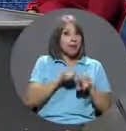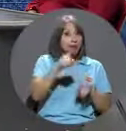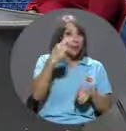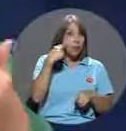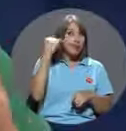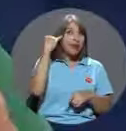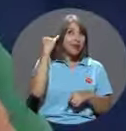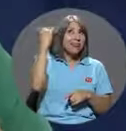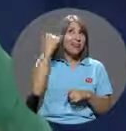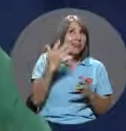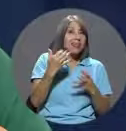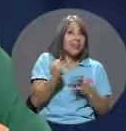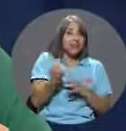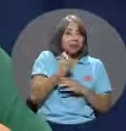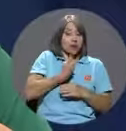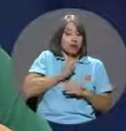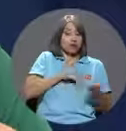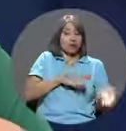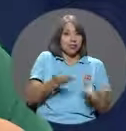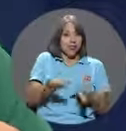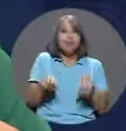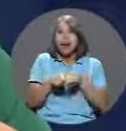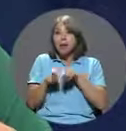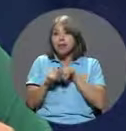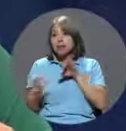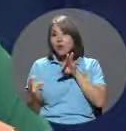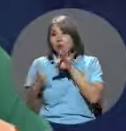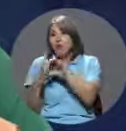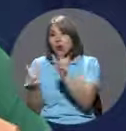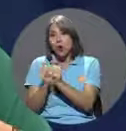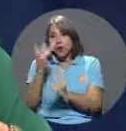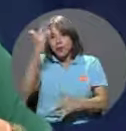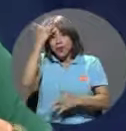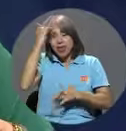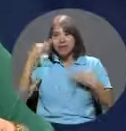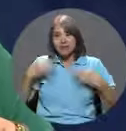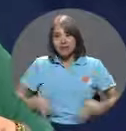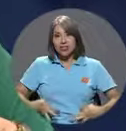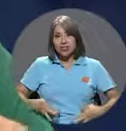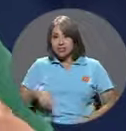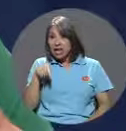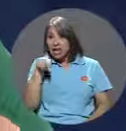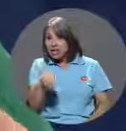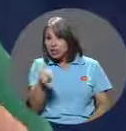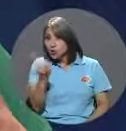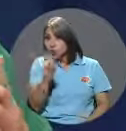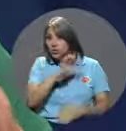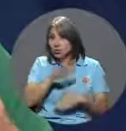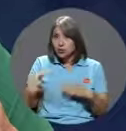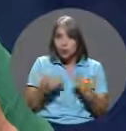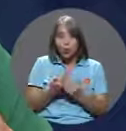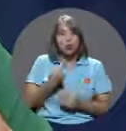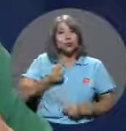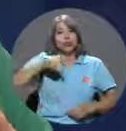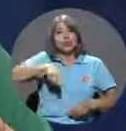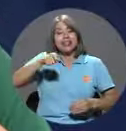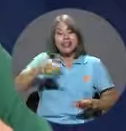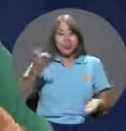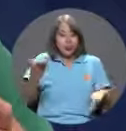la ideación con, como bien lo decía la doctora Salazar, con enfermedades físicas. Eso no es todo, necesito